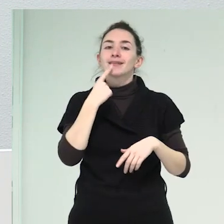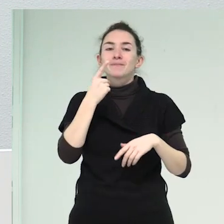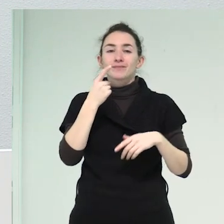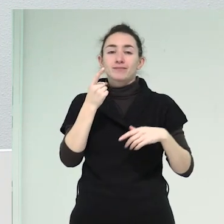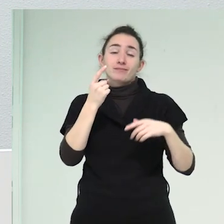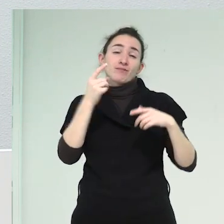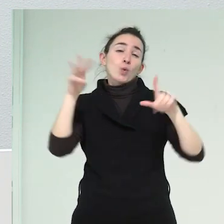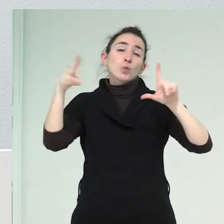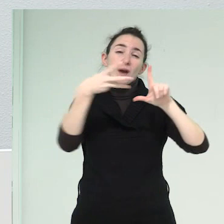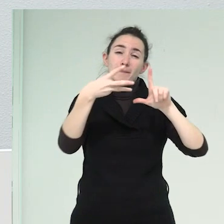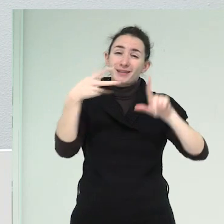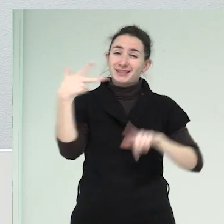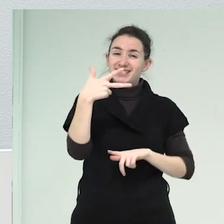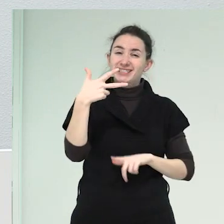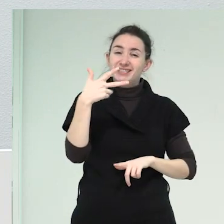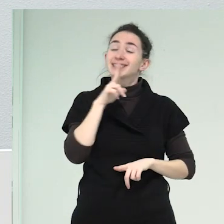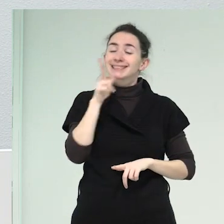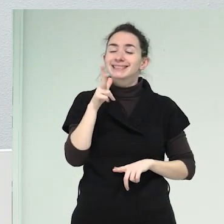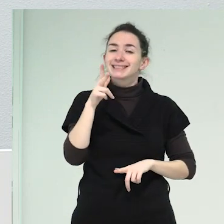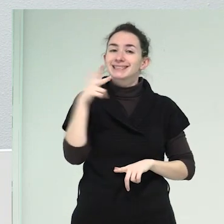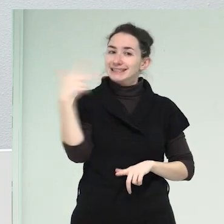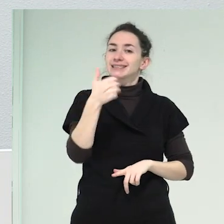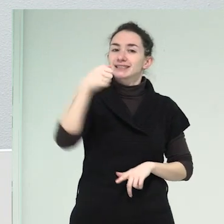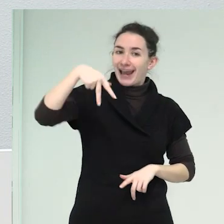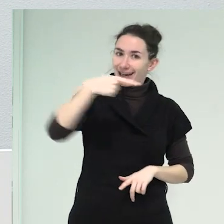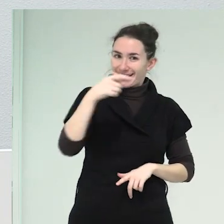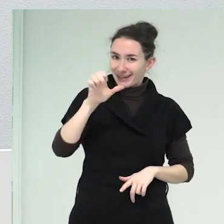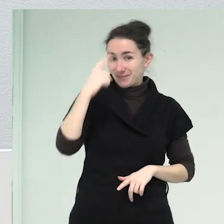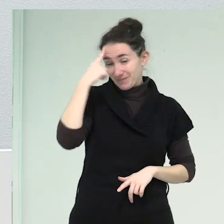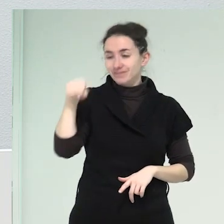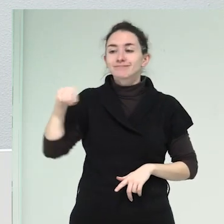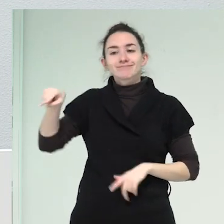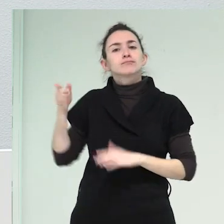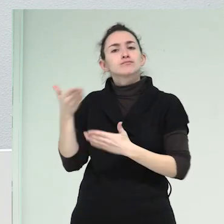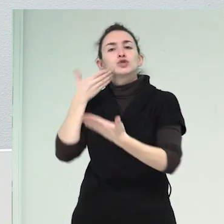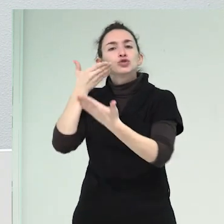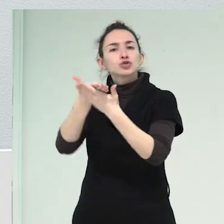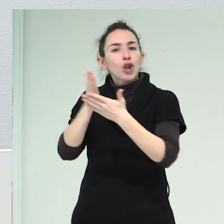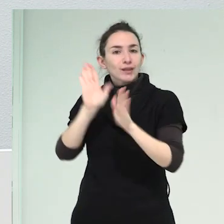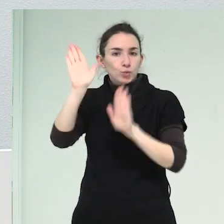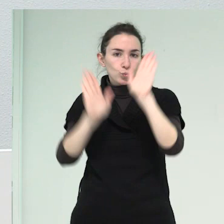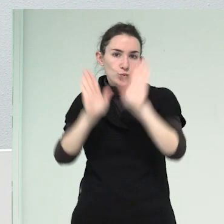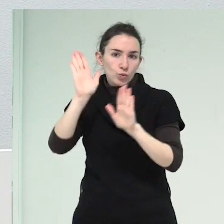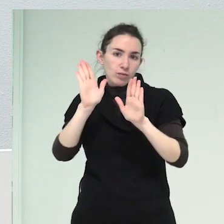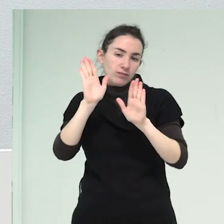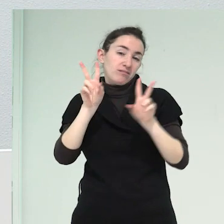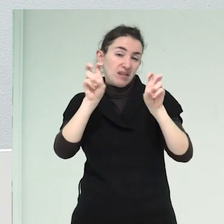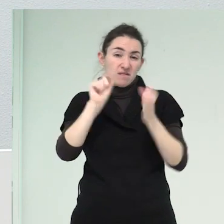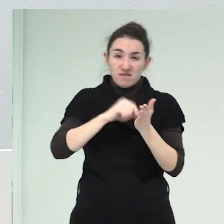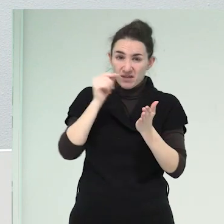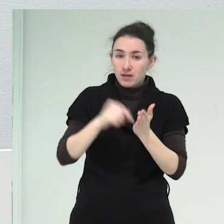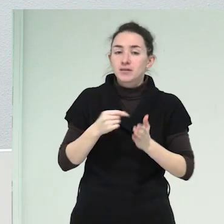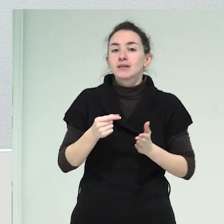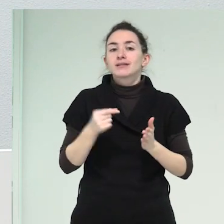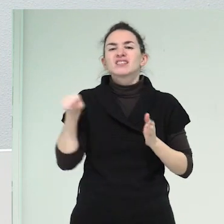Chains, una solicitud acerca de Marcela. Entonces cliqué para ver qué era lo que solicitaban. Y lo